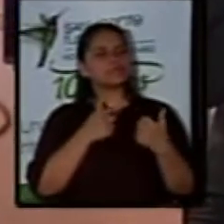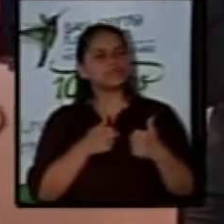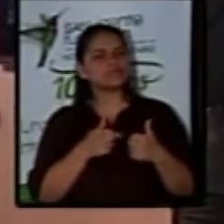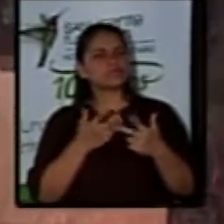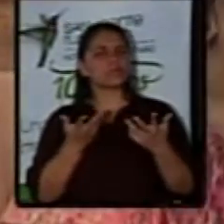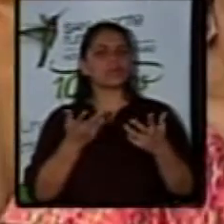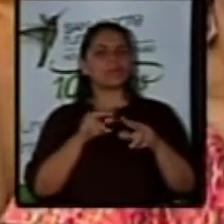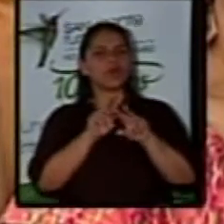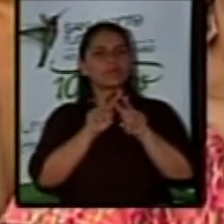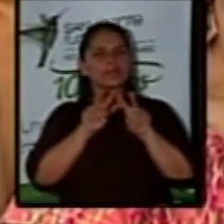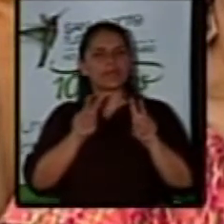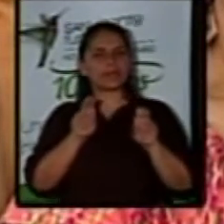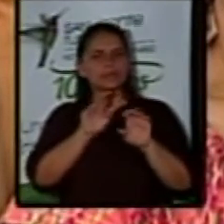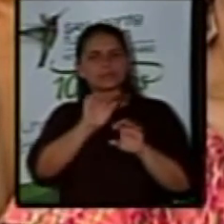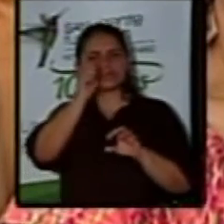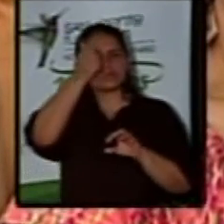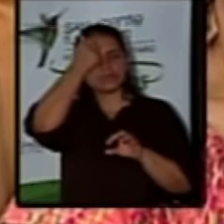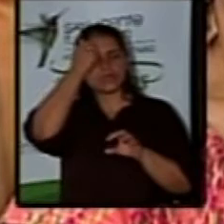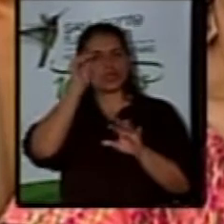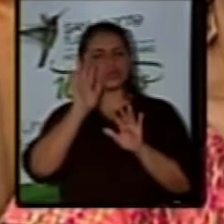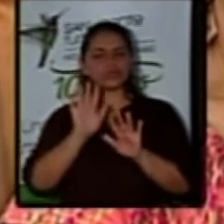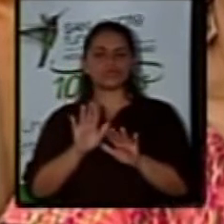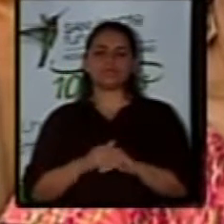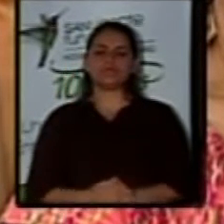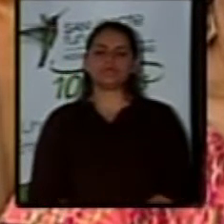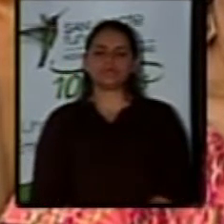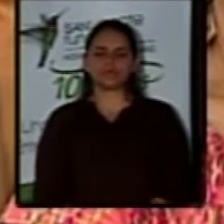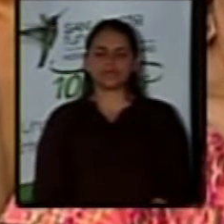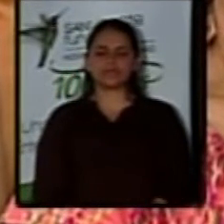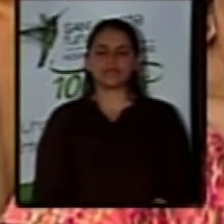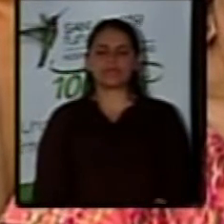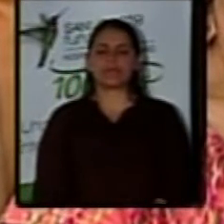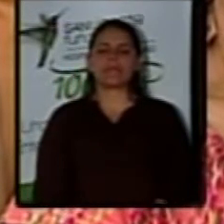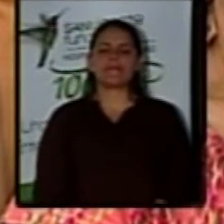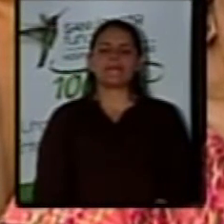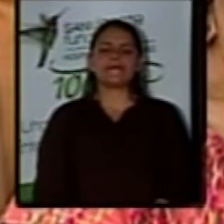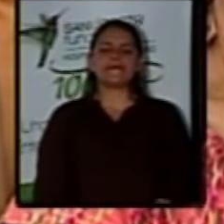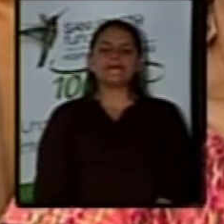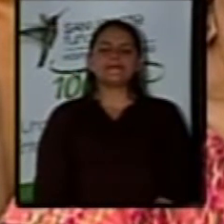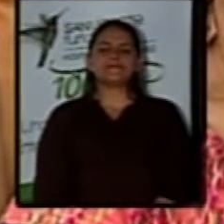a través de las venas principales toracoabdominales.